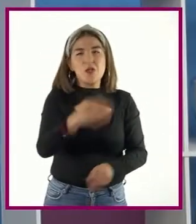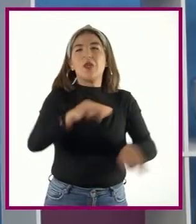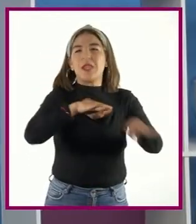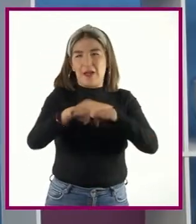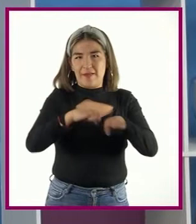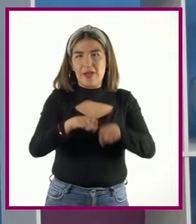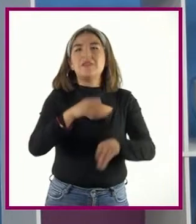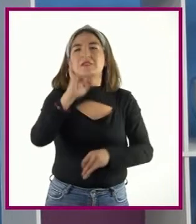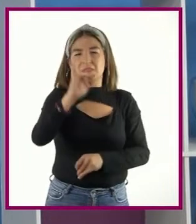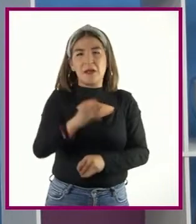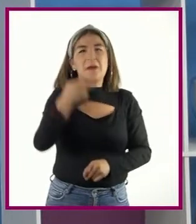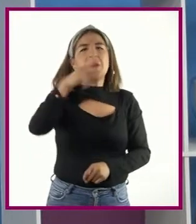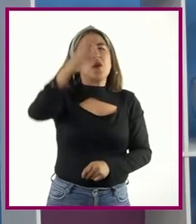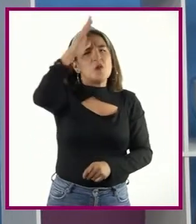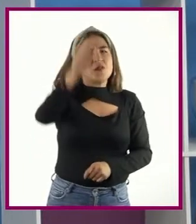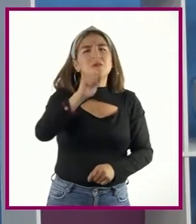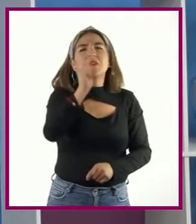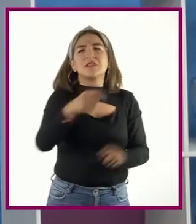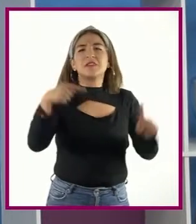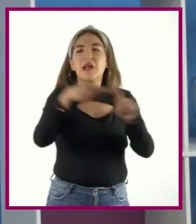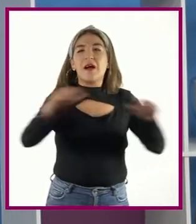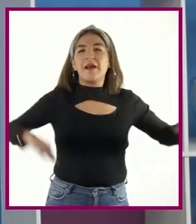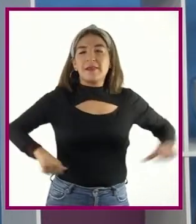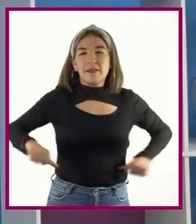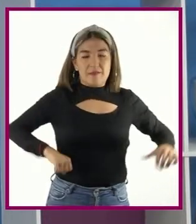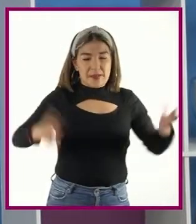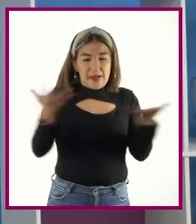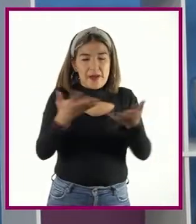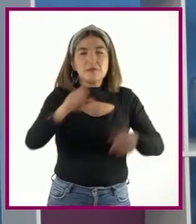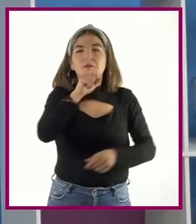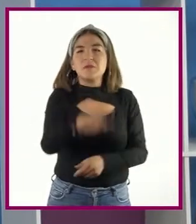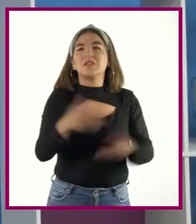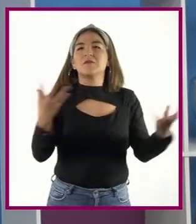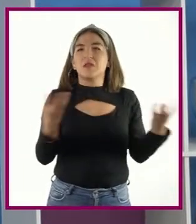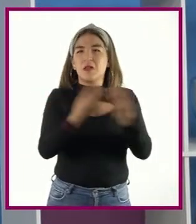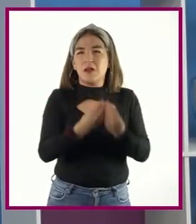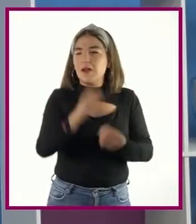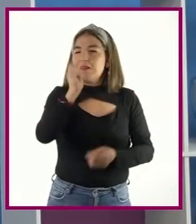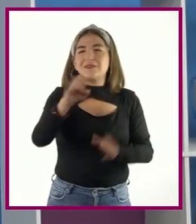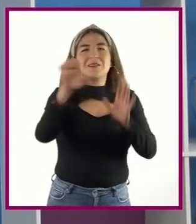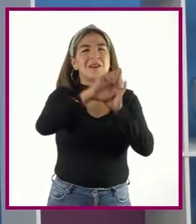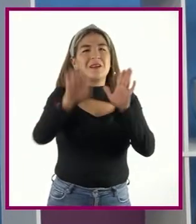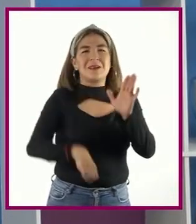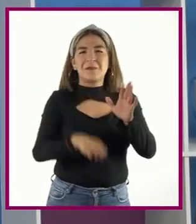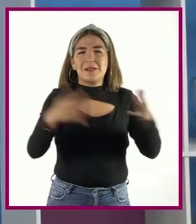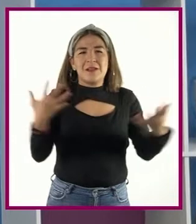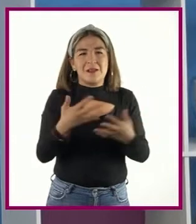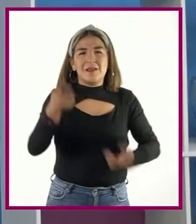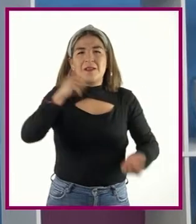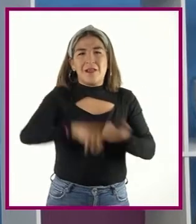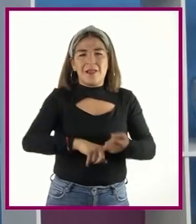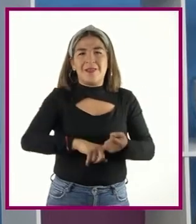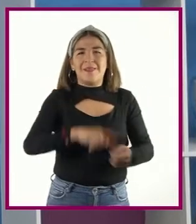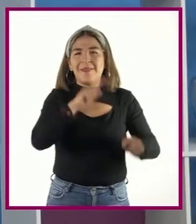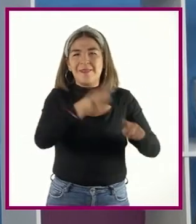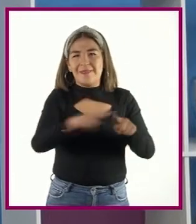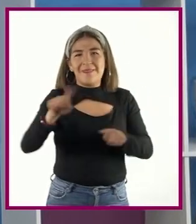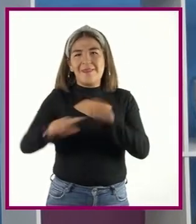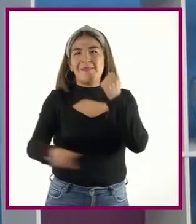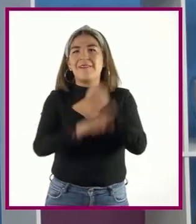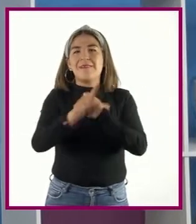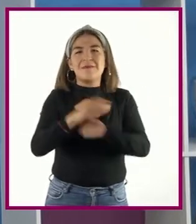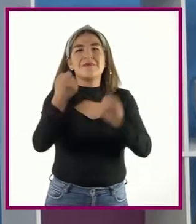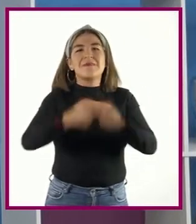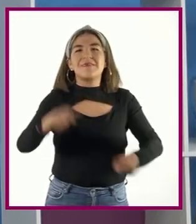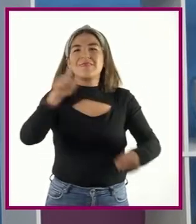trabajo infantil se centra en la actividad y en la erradicación de la misma, como si este fuera la raíz de los grandes problemas